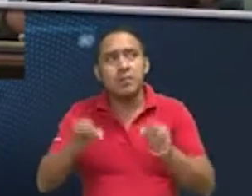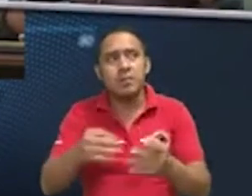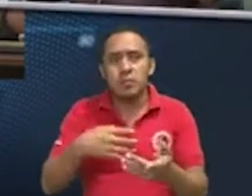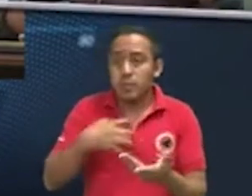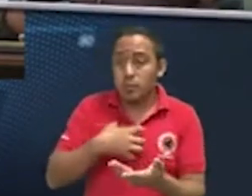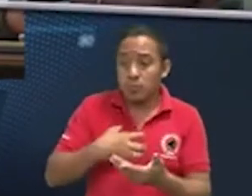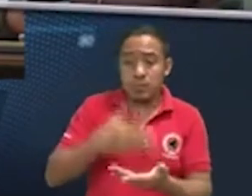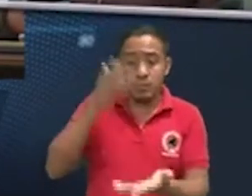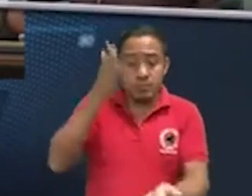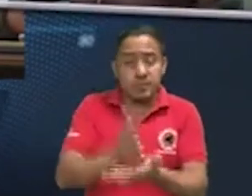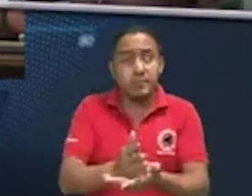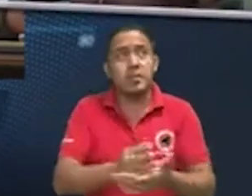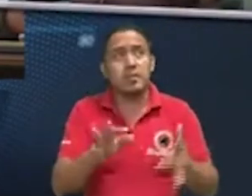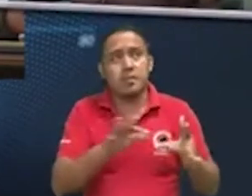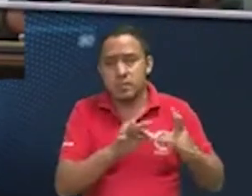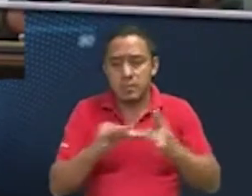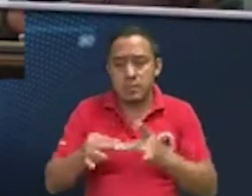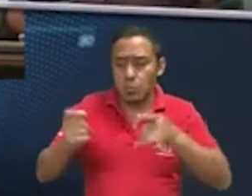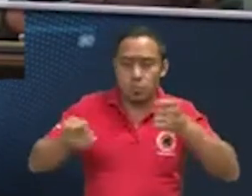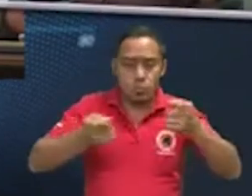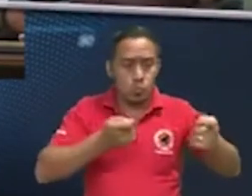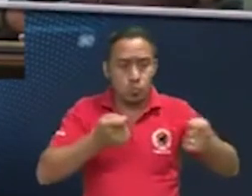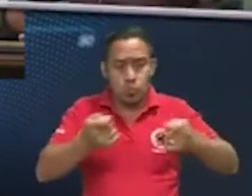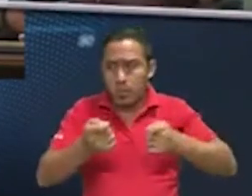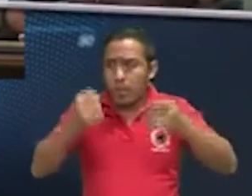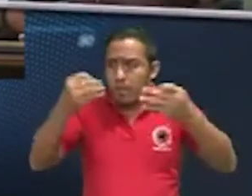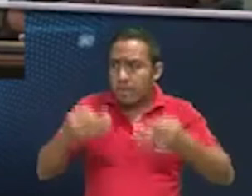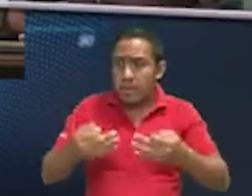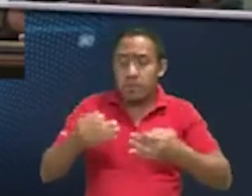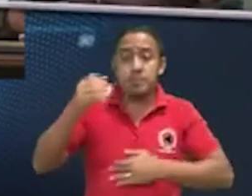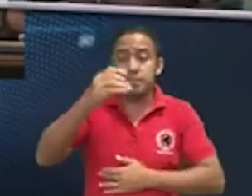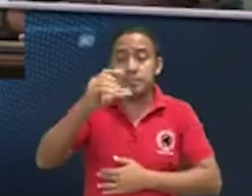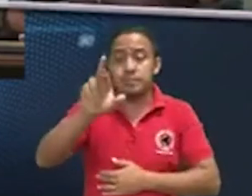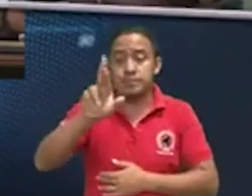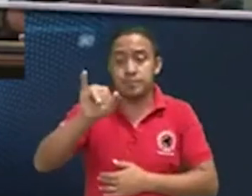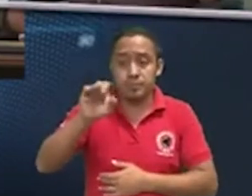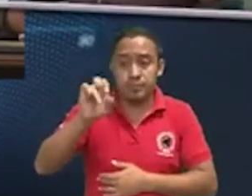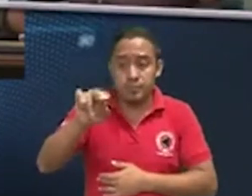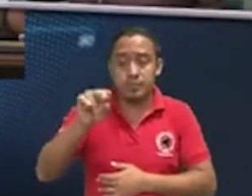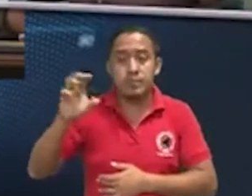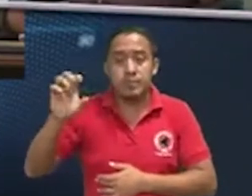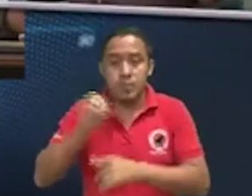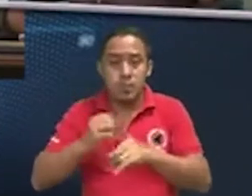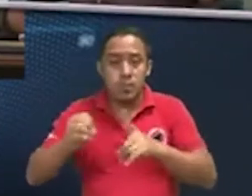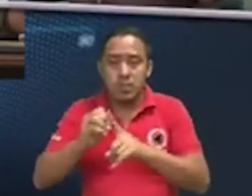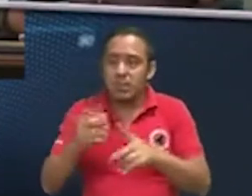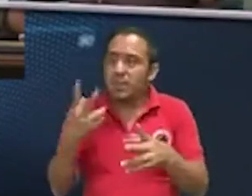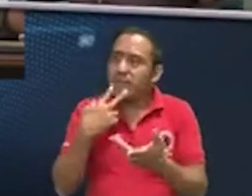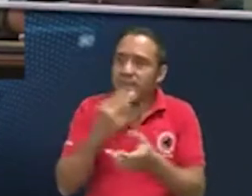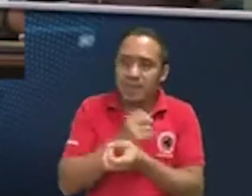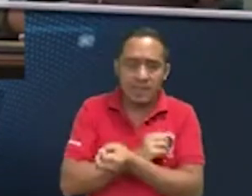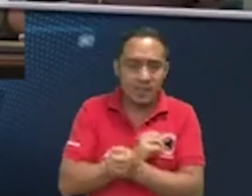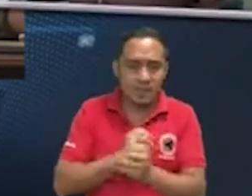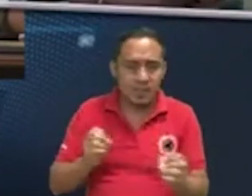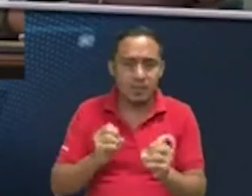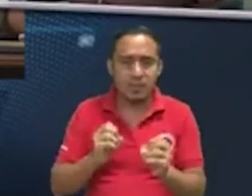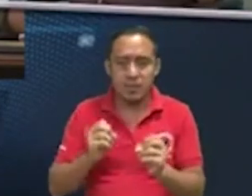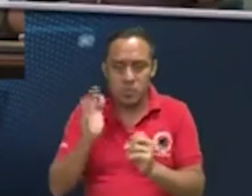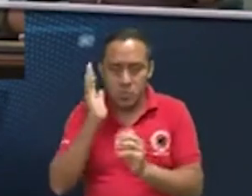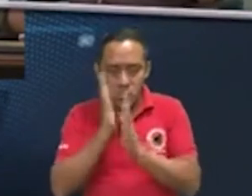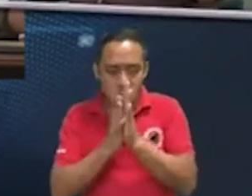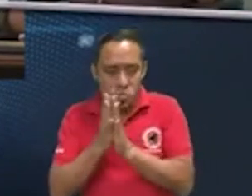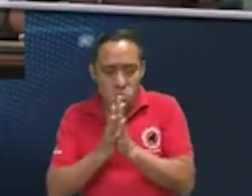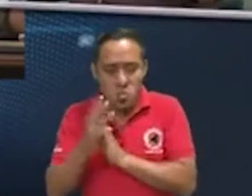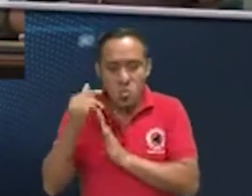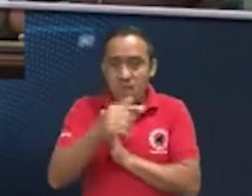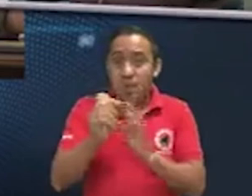equipos especializados de registro y control para que el crimen organizado no se aproveche de las asociaciones sin